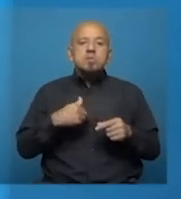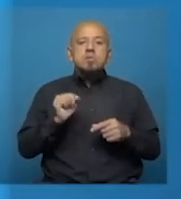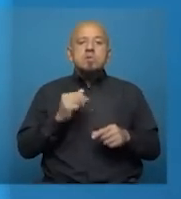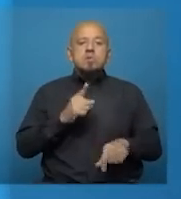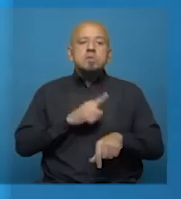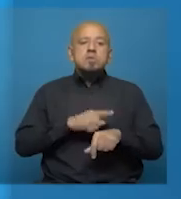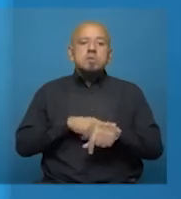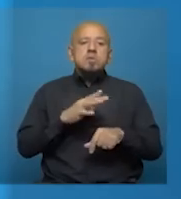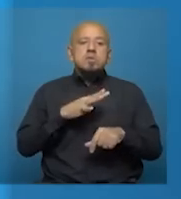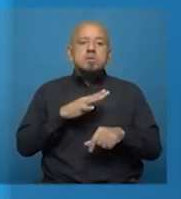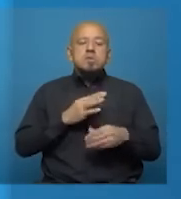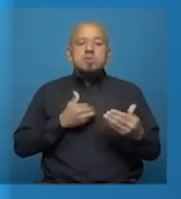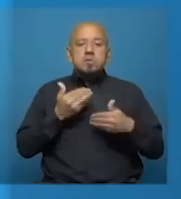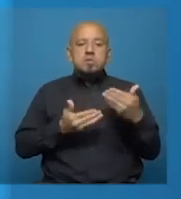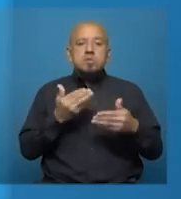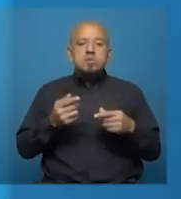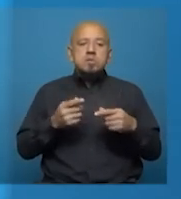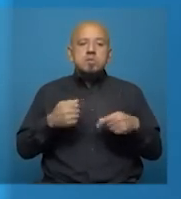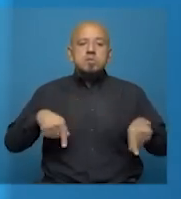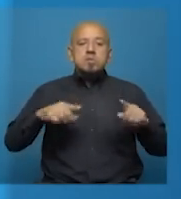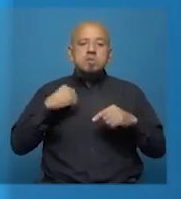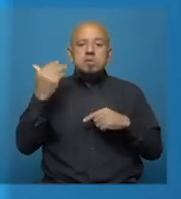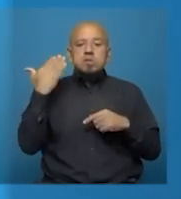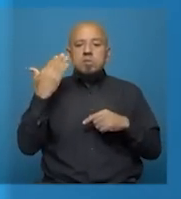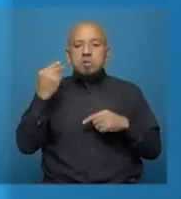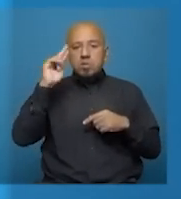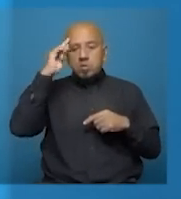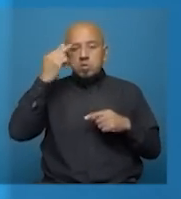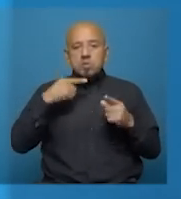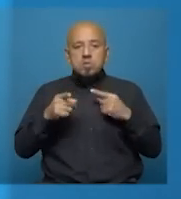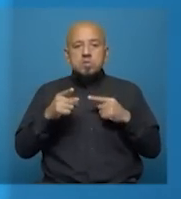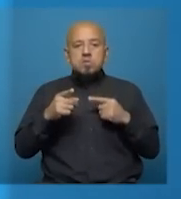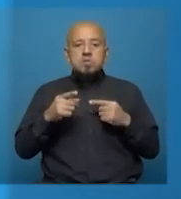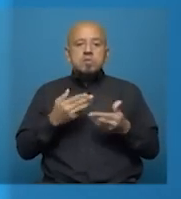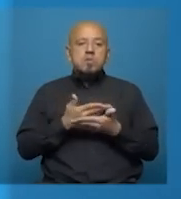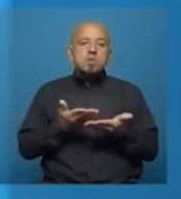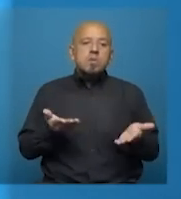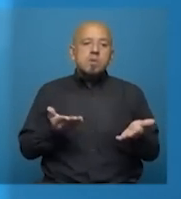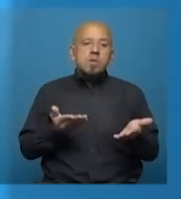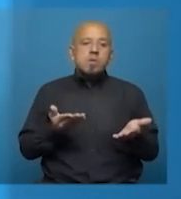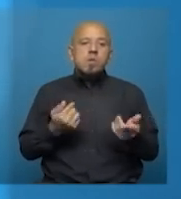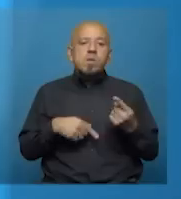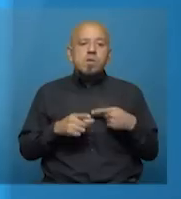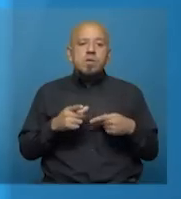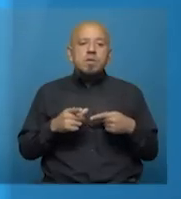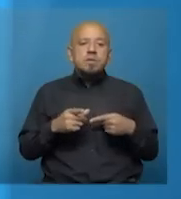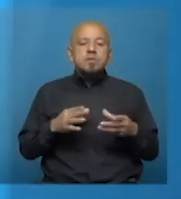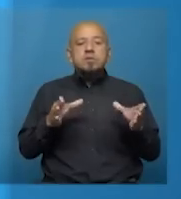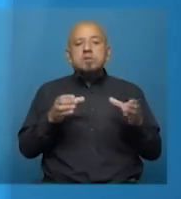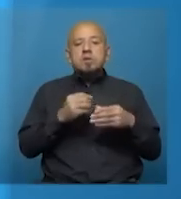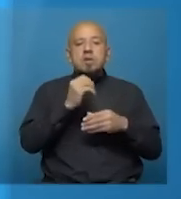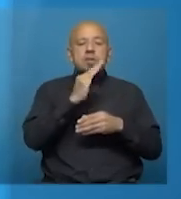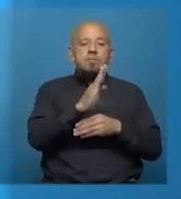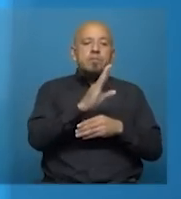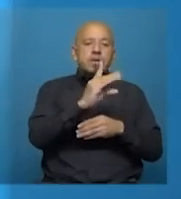están procesando en su interna, la propia Asamblea Uruguay, que va también a una nueva dirección. El Partido Demócrata Cristiano lo va